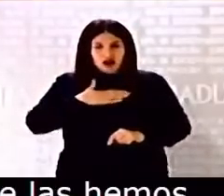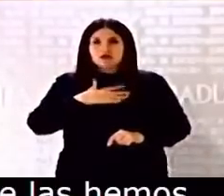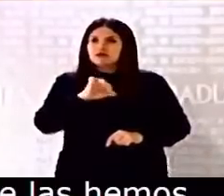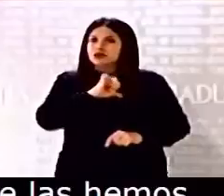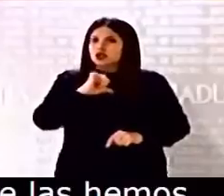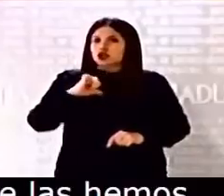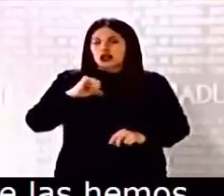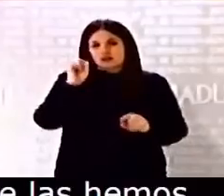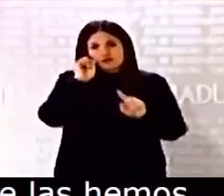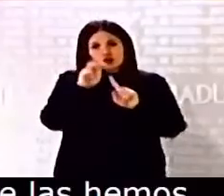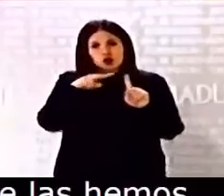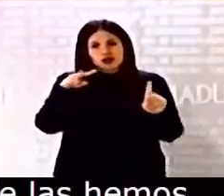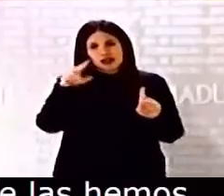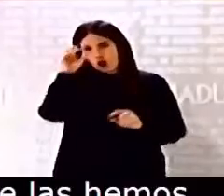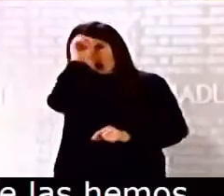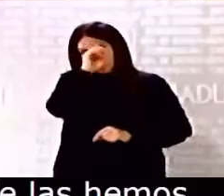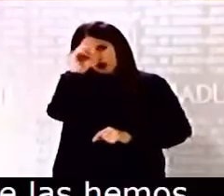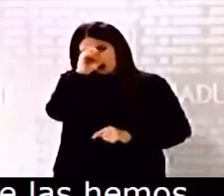una forma